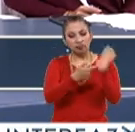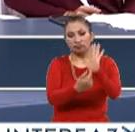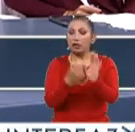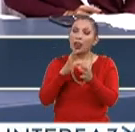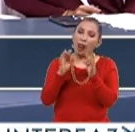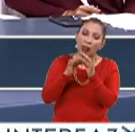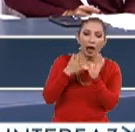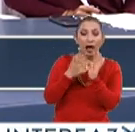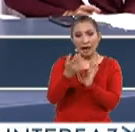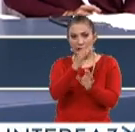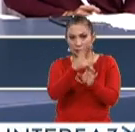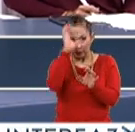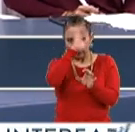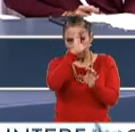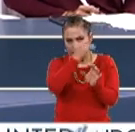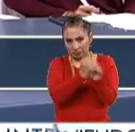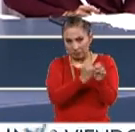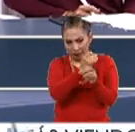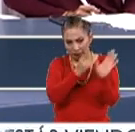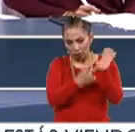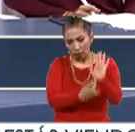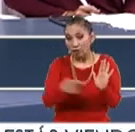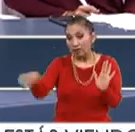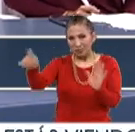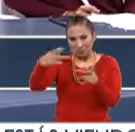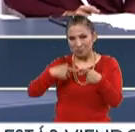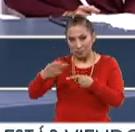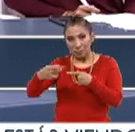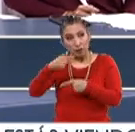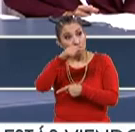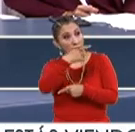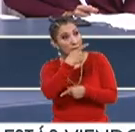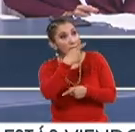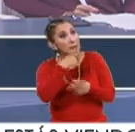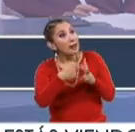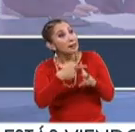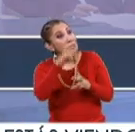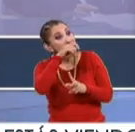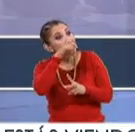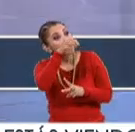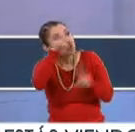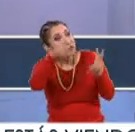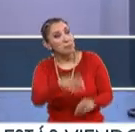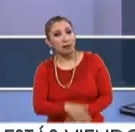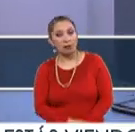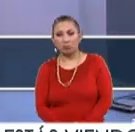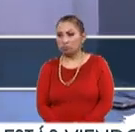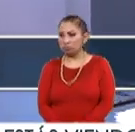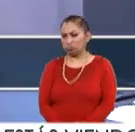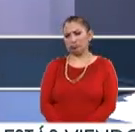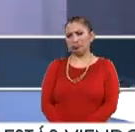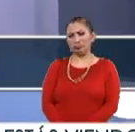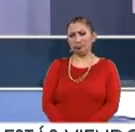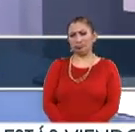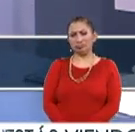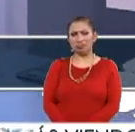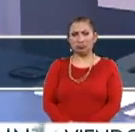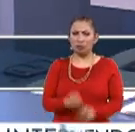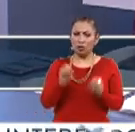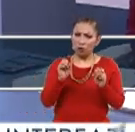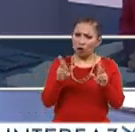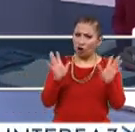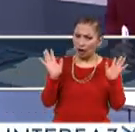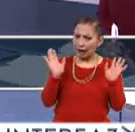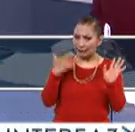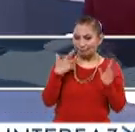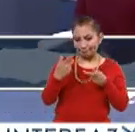en la sección de investigación, me dicen los organizadores, tenías que hablarnos de matemáticas mayas. Bueno, está bien. Entonces,